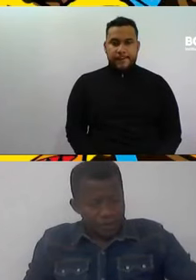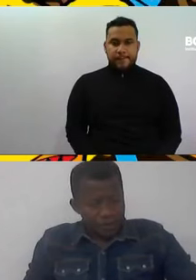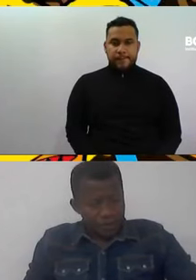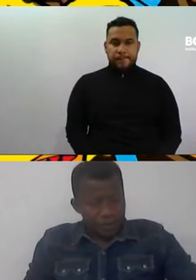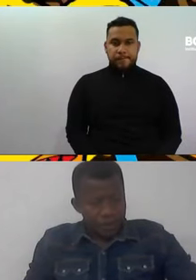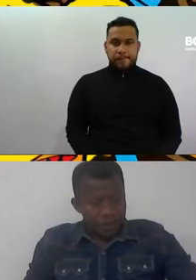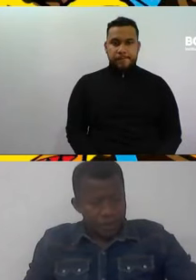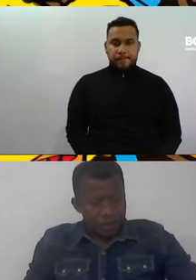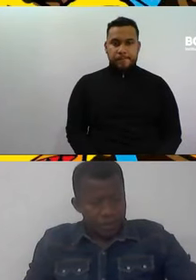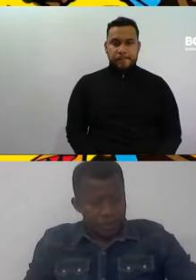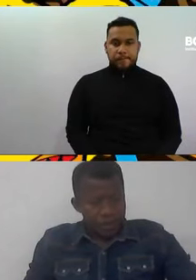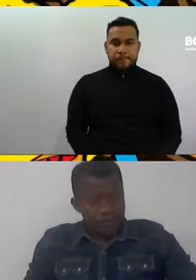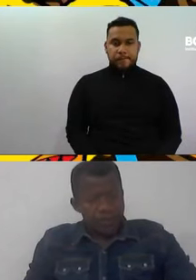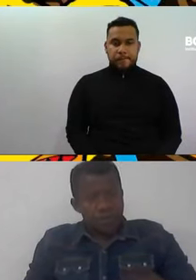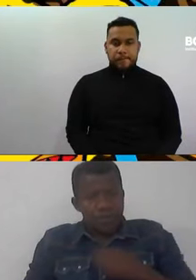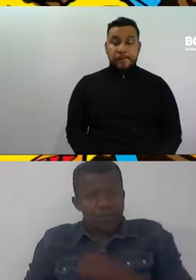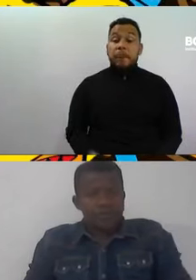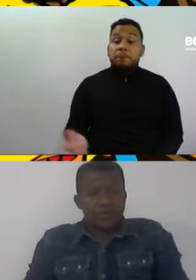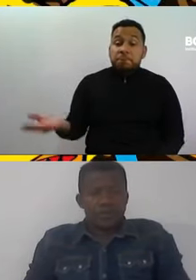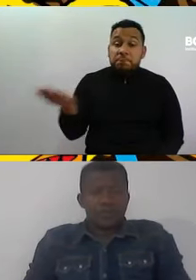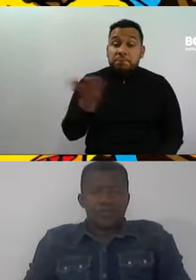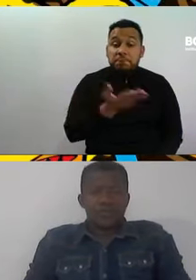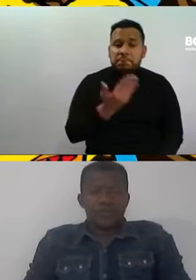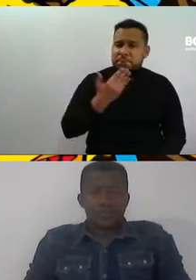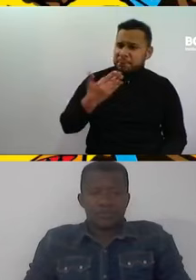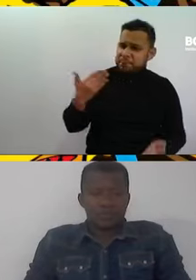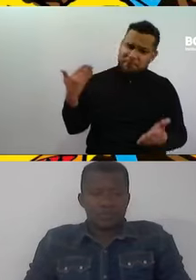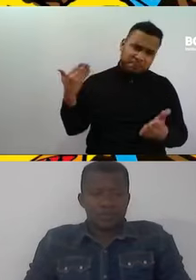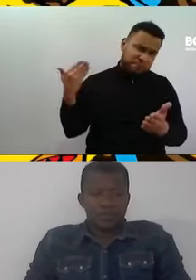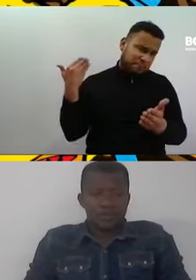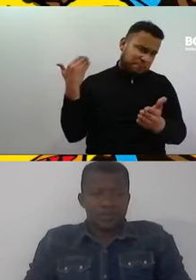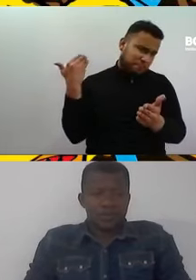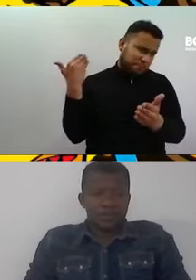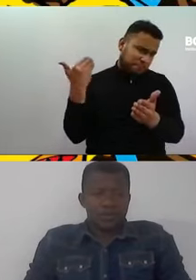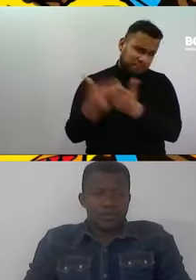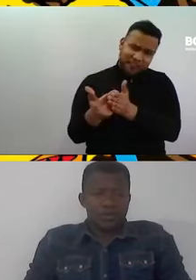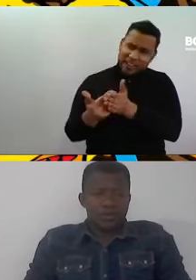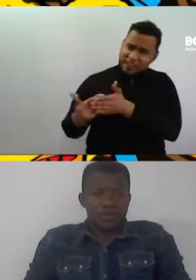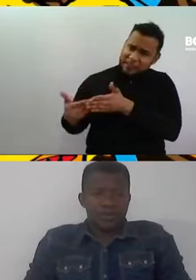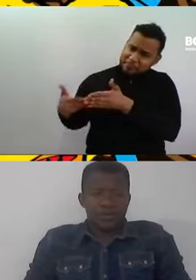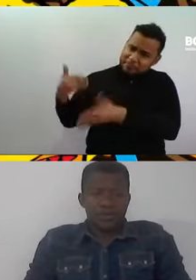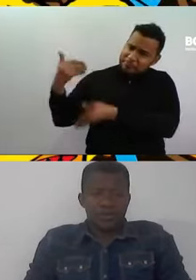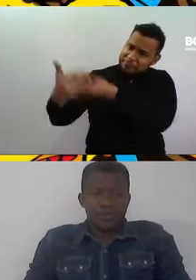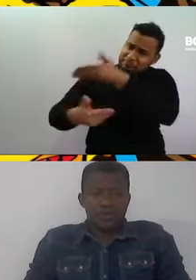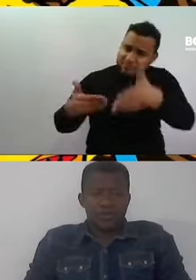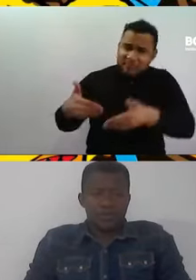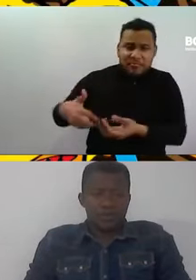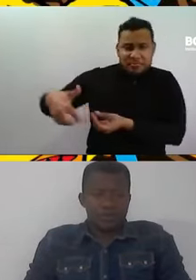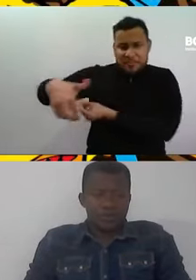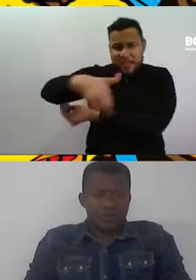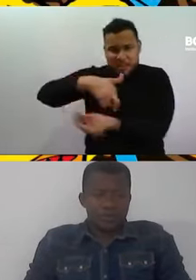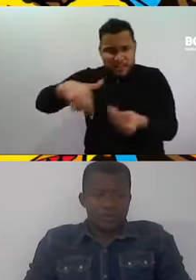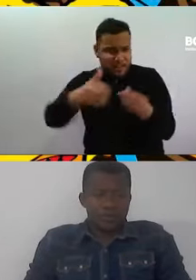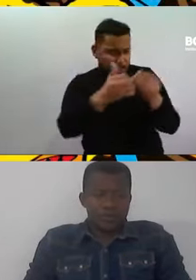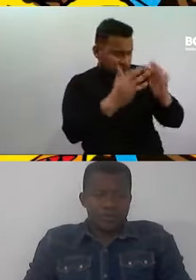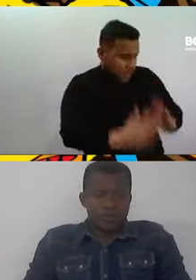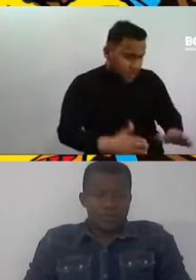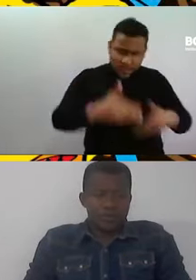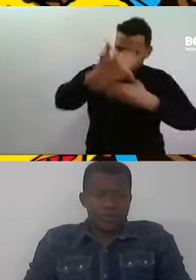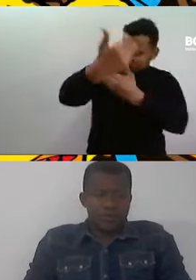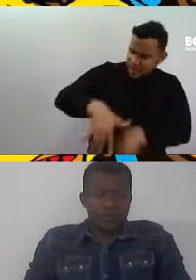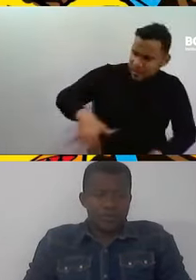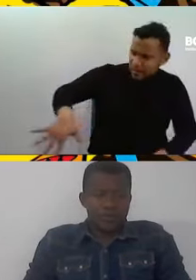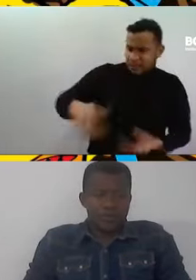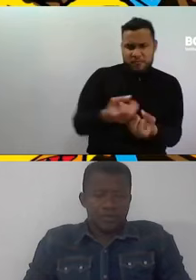gracias por ese recorrido que nos hiciste por el palenque, por las posadas, por las casas, por la calle, por el